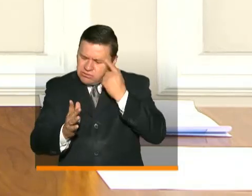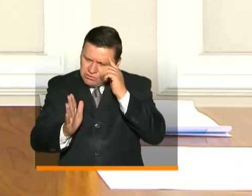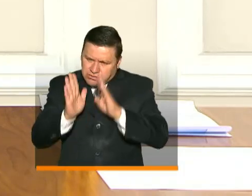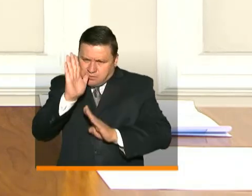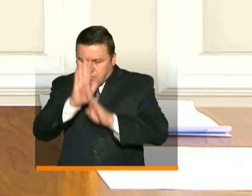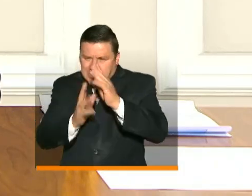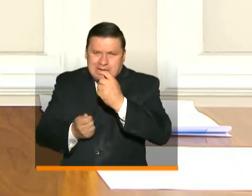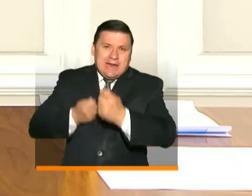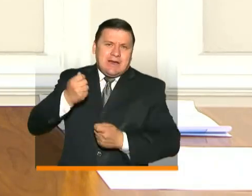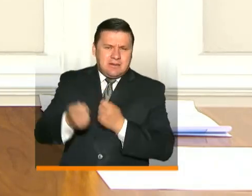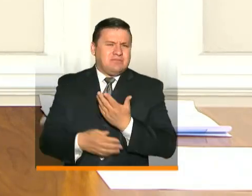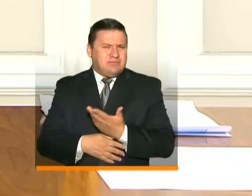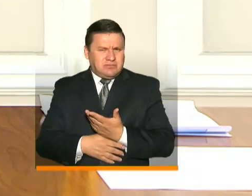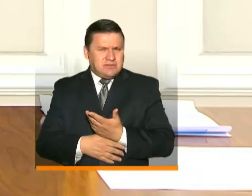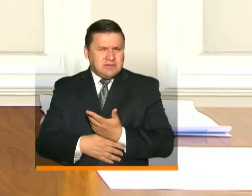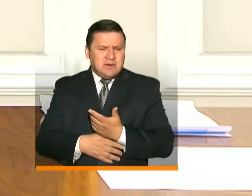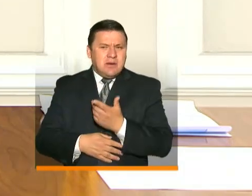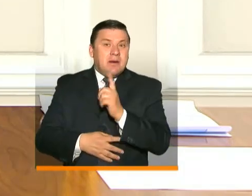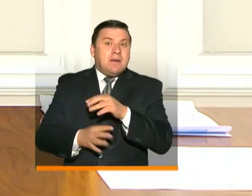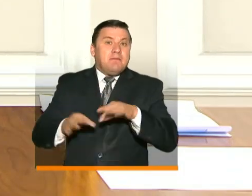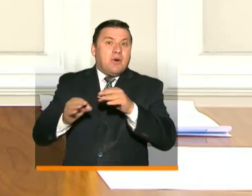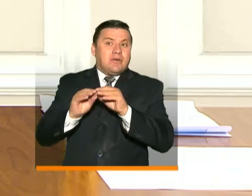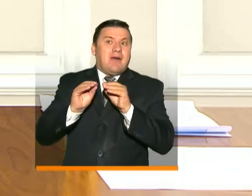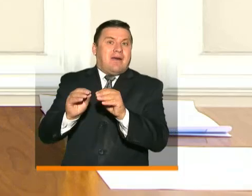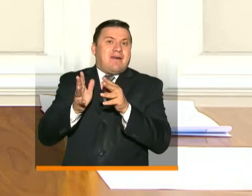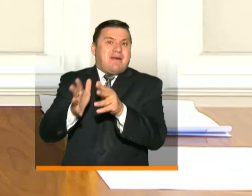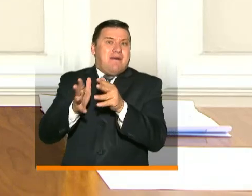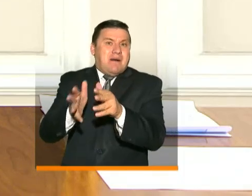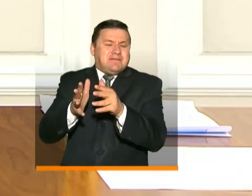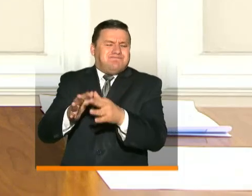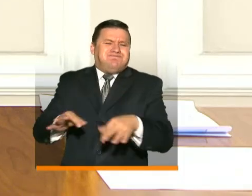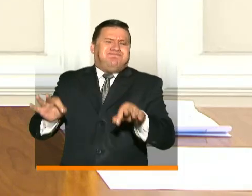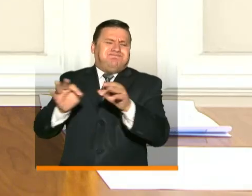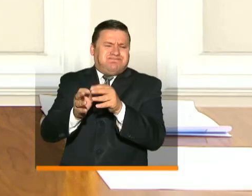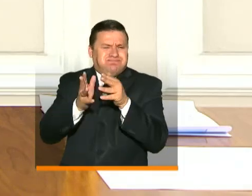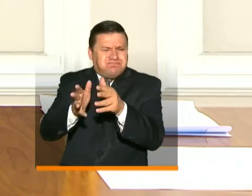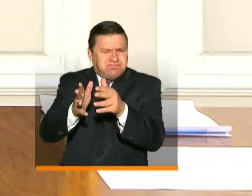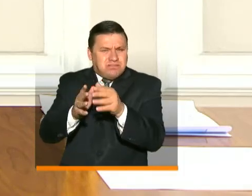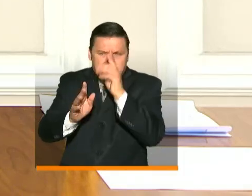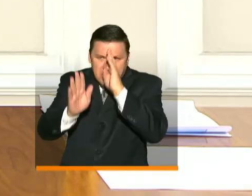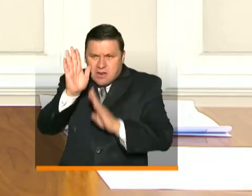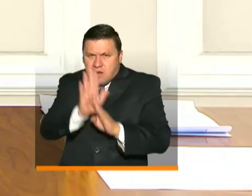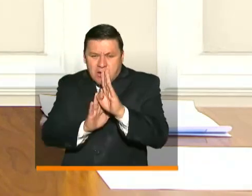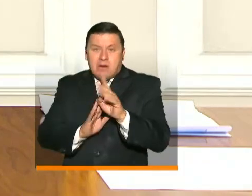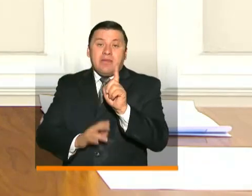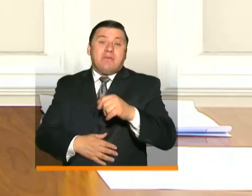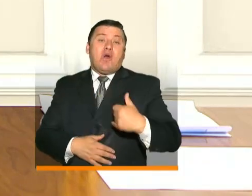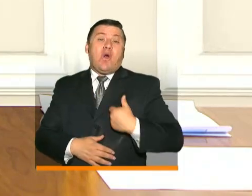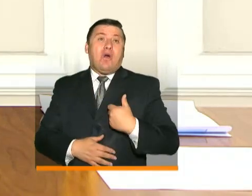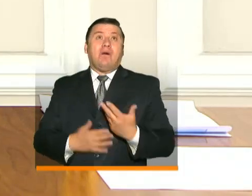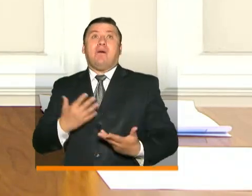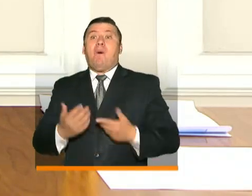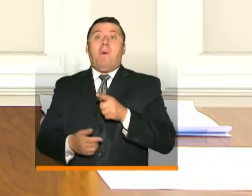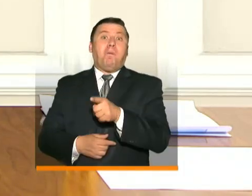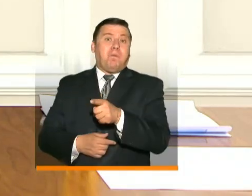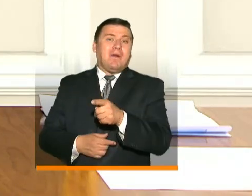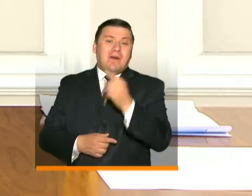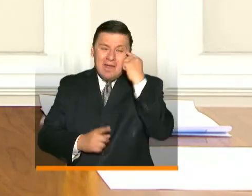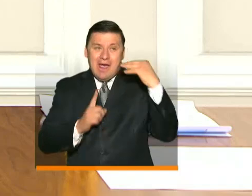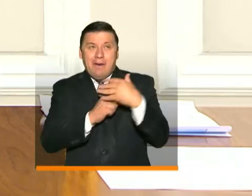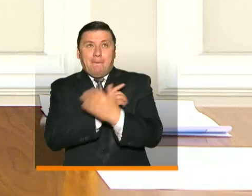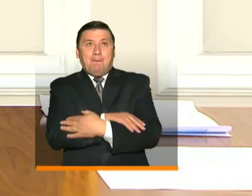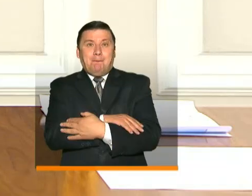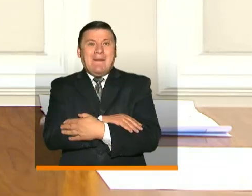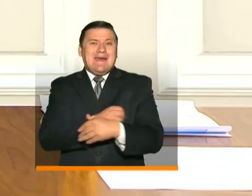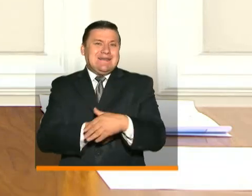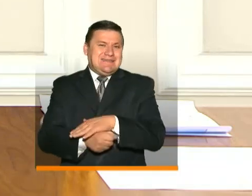del emprendimiento, con la capacitación para los emprendedores y por supuesto también para muchísimos jóvenes que se han visto afectados